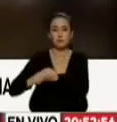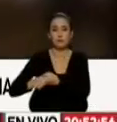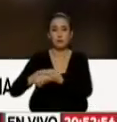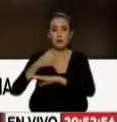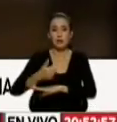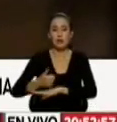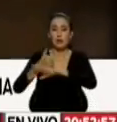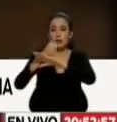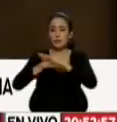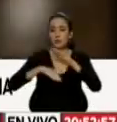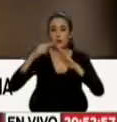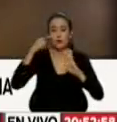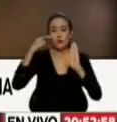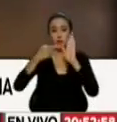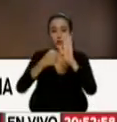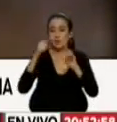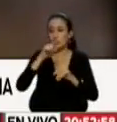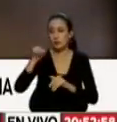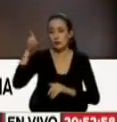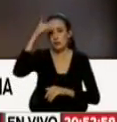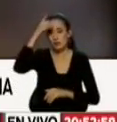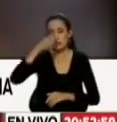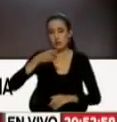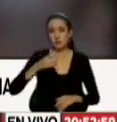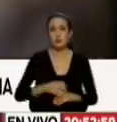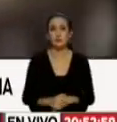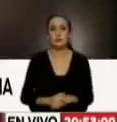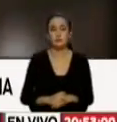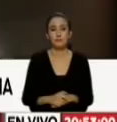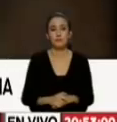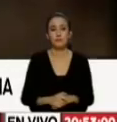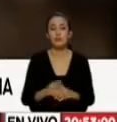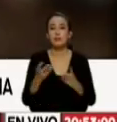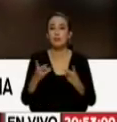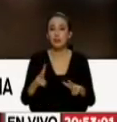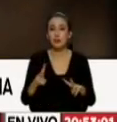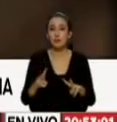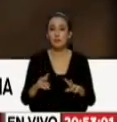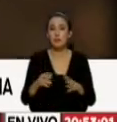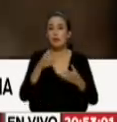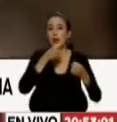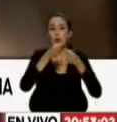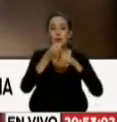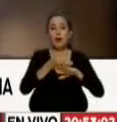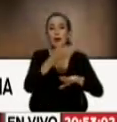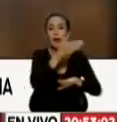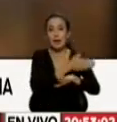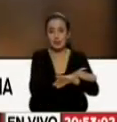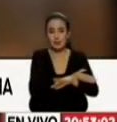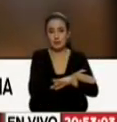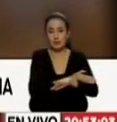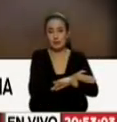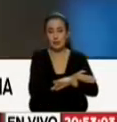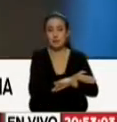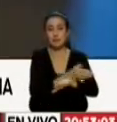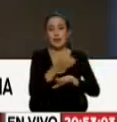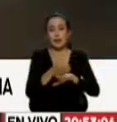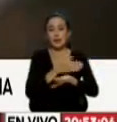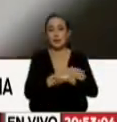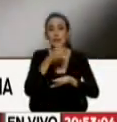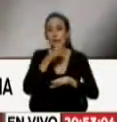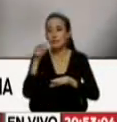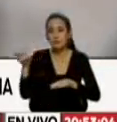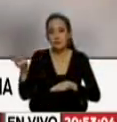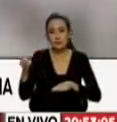autoridades señalaron el suceso como un hecho deliberado. Además, medios locales informaron que, según varios testigos, el